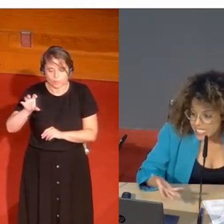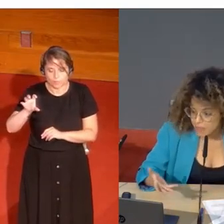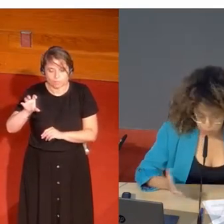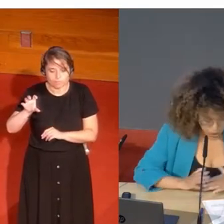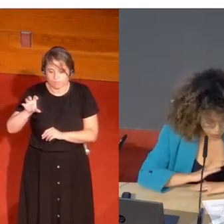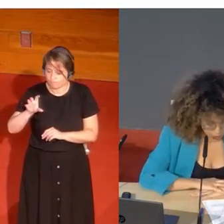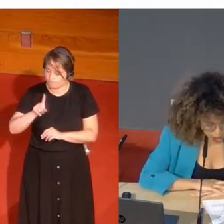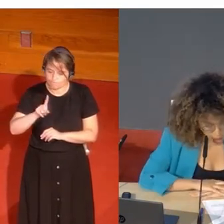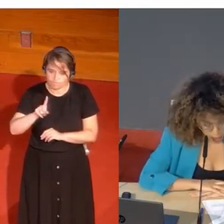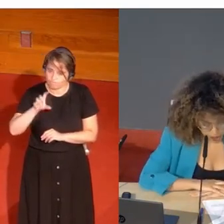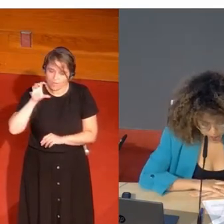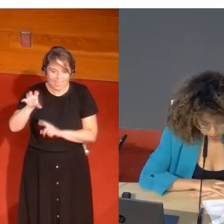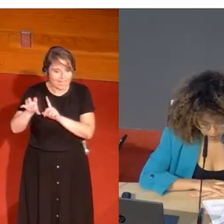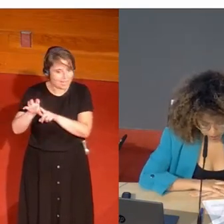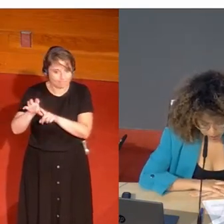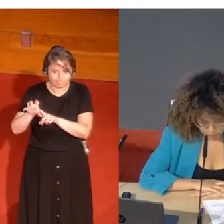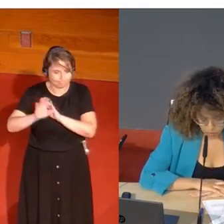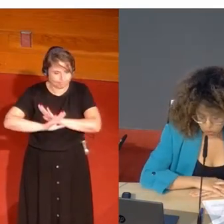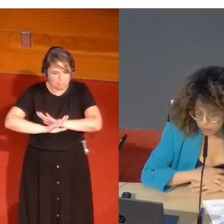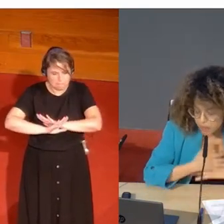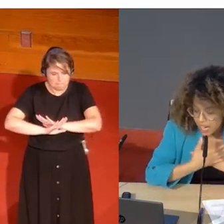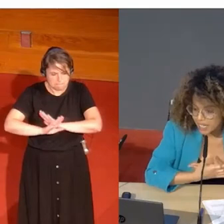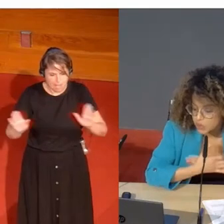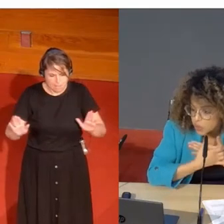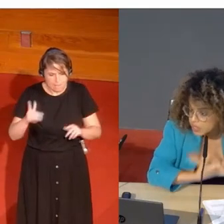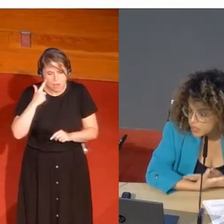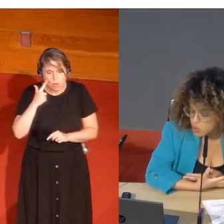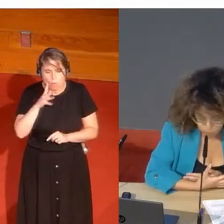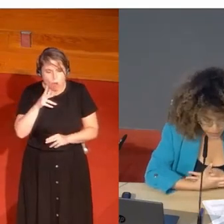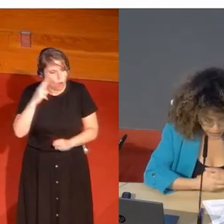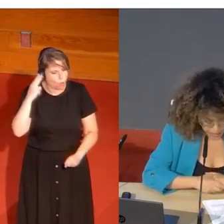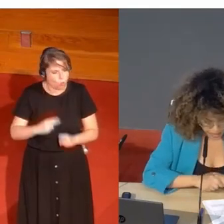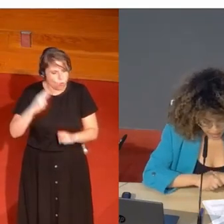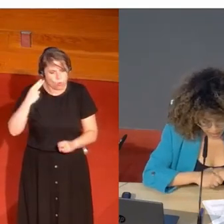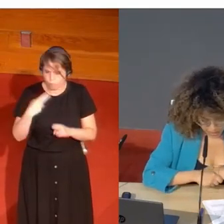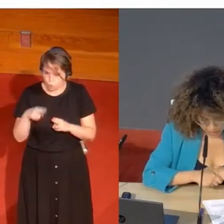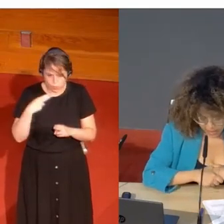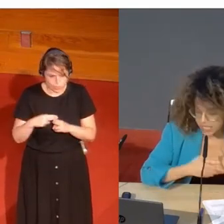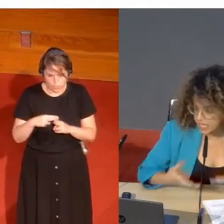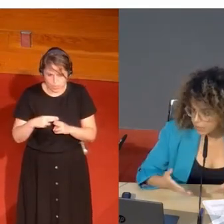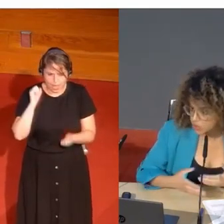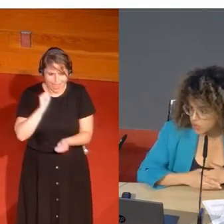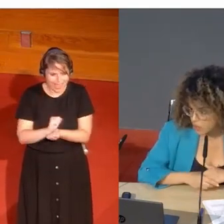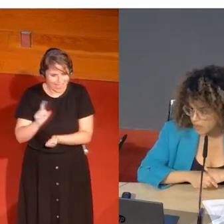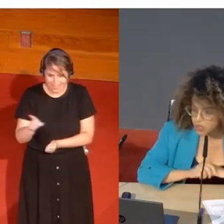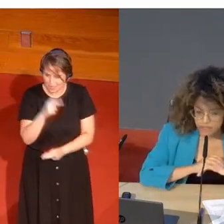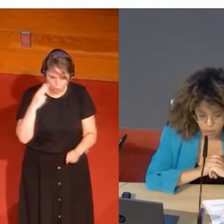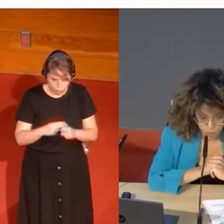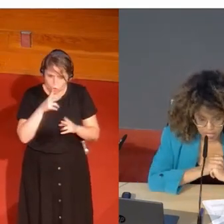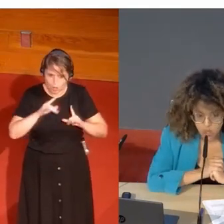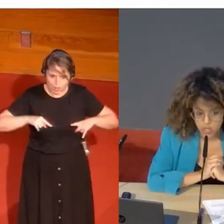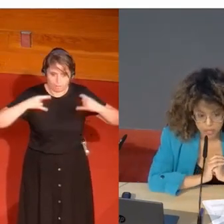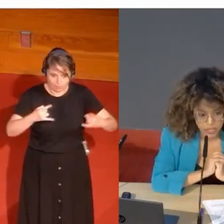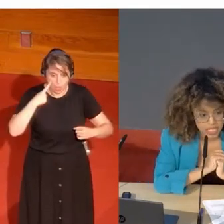una malísima posición porque eh ha endurecido su política eh de encarcelamiento y ahora vamos